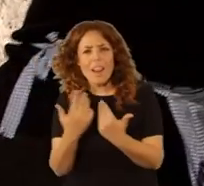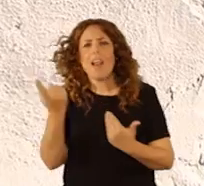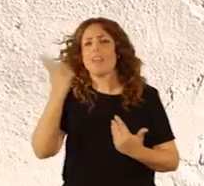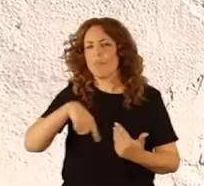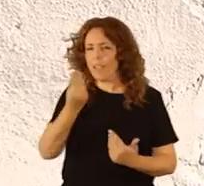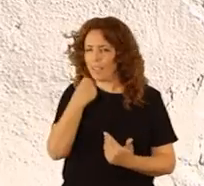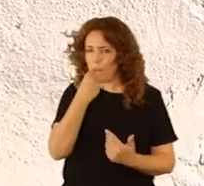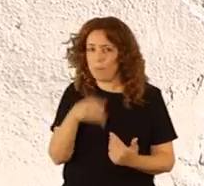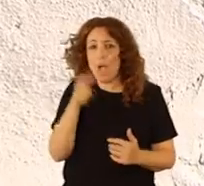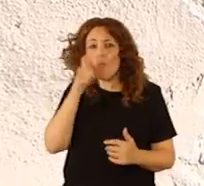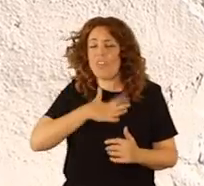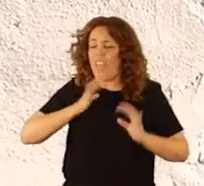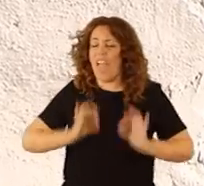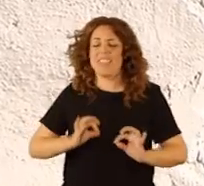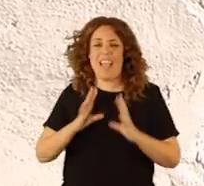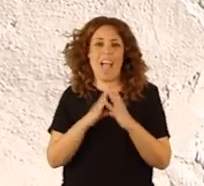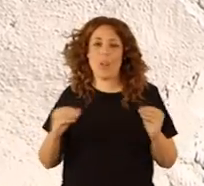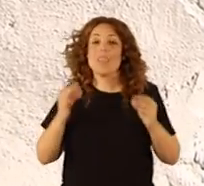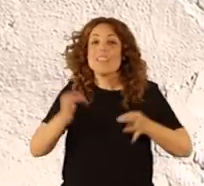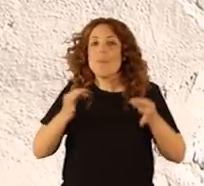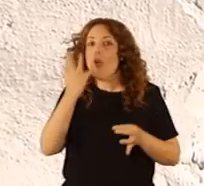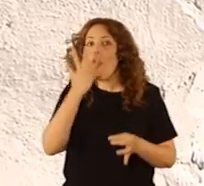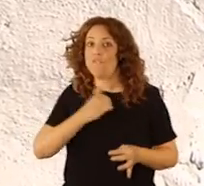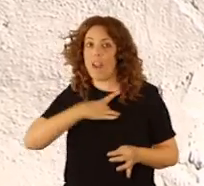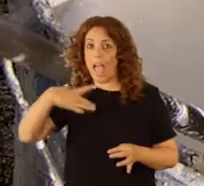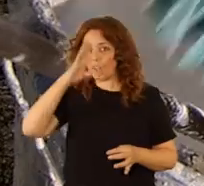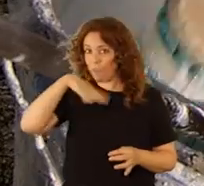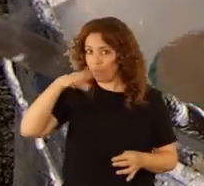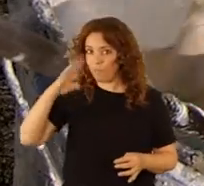gastronómicas pueblos andaluces siempre